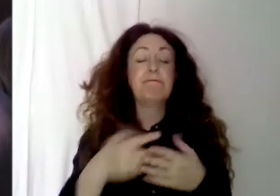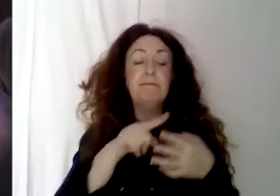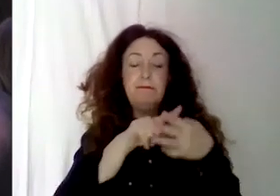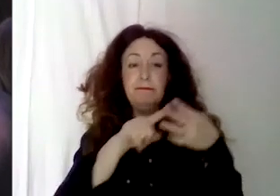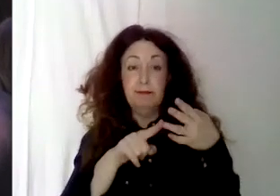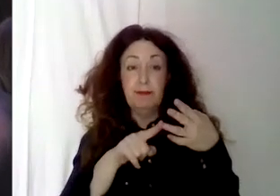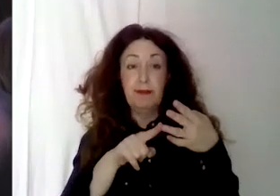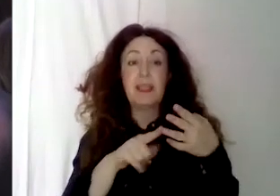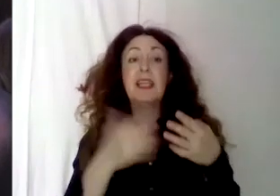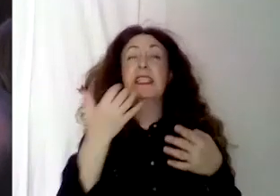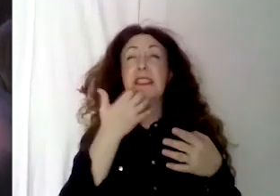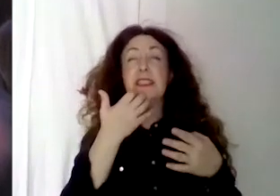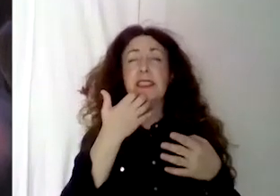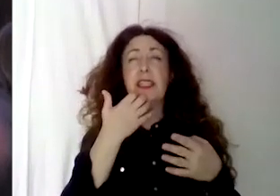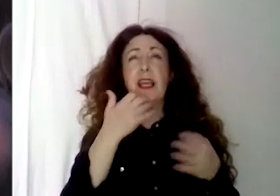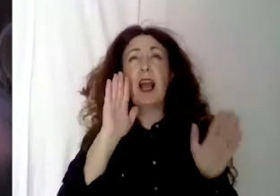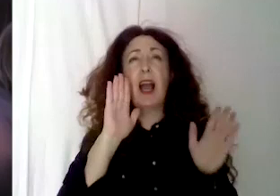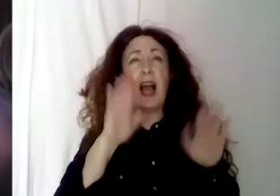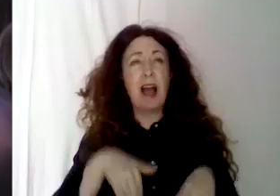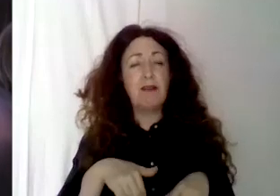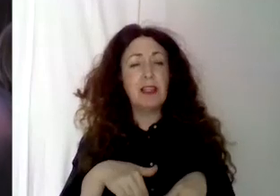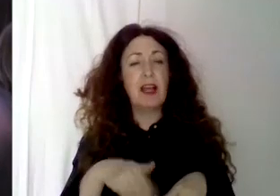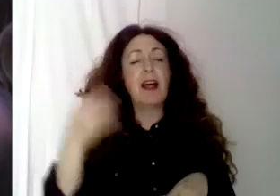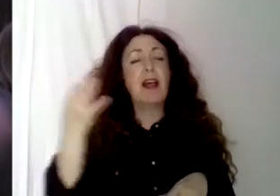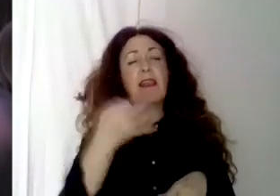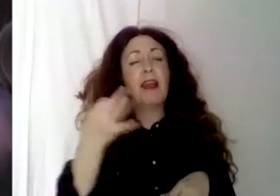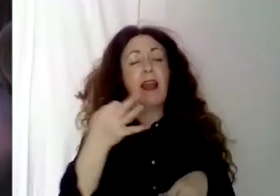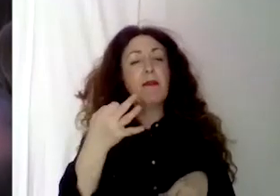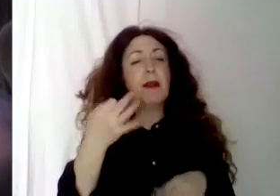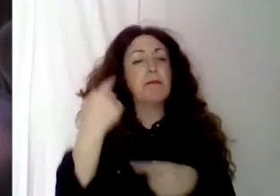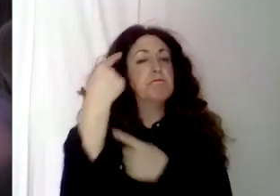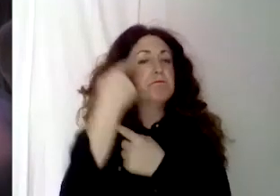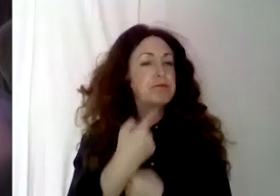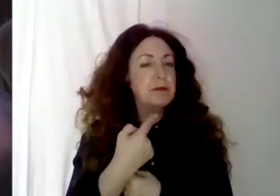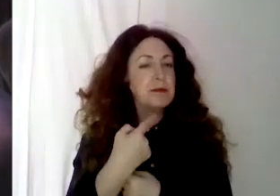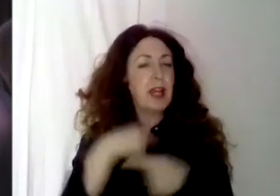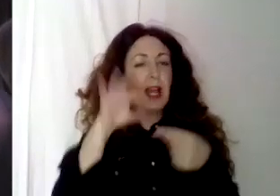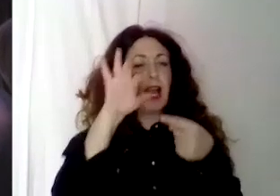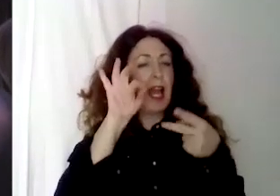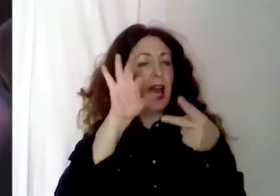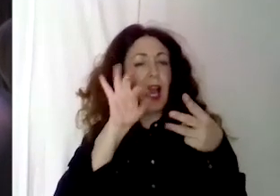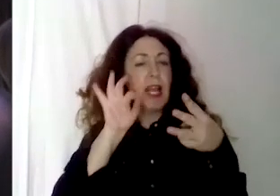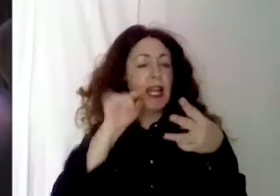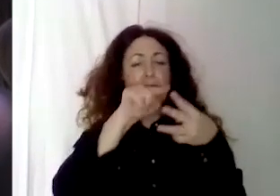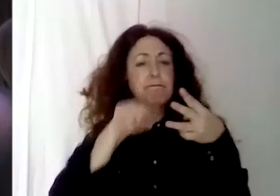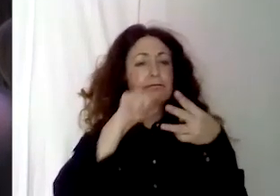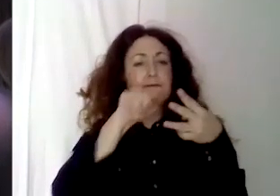me obligaran a tener que escoger una de estas tres cosas,